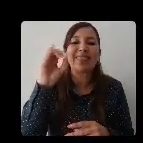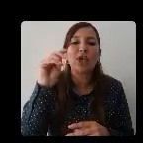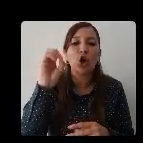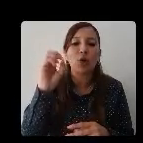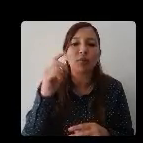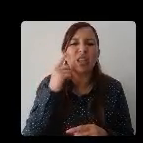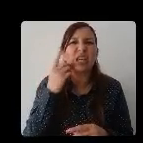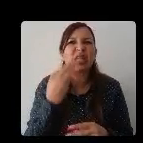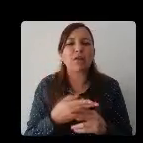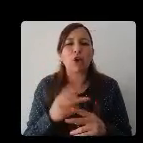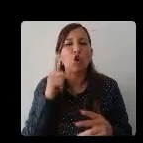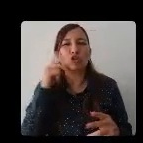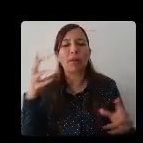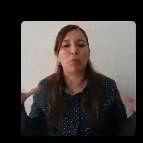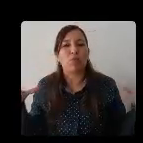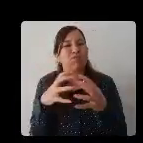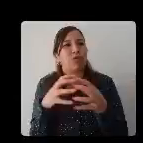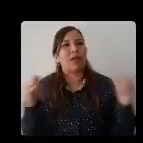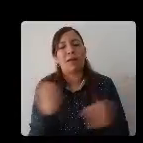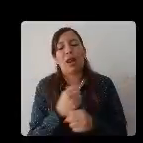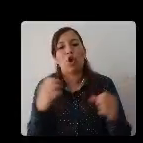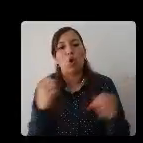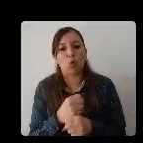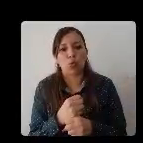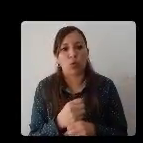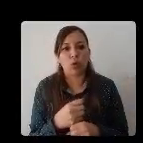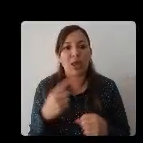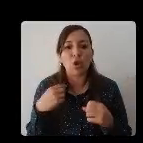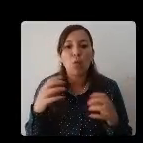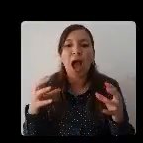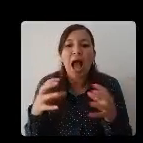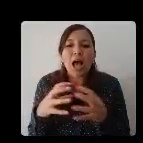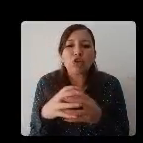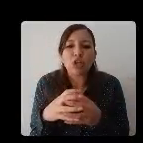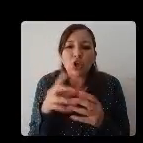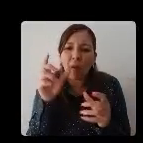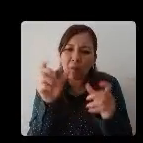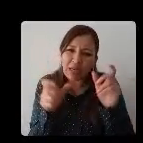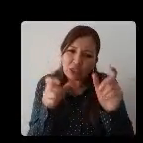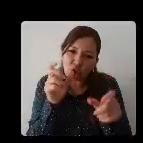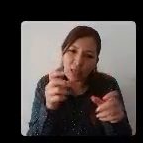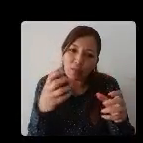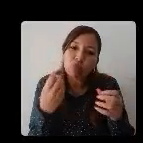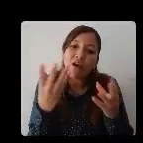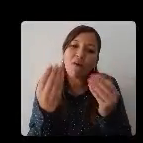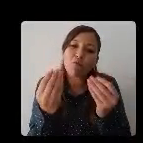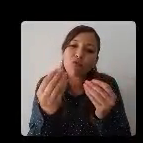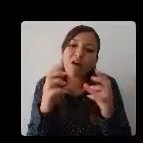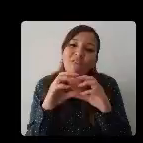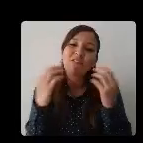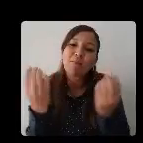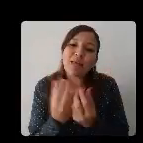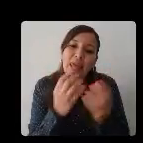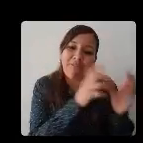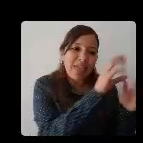una asociación de tantas familias que son colindantes del área, somos los socios, pero queríamos